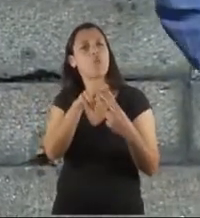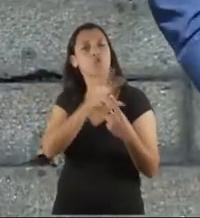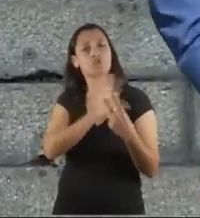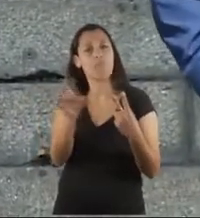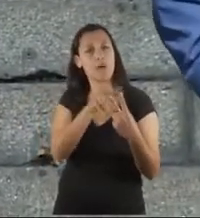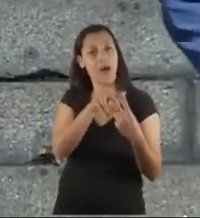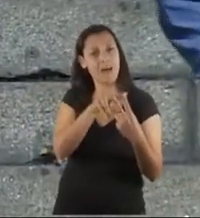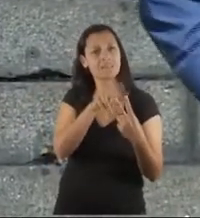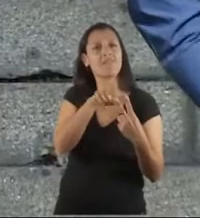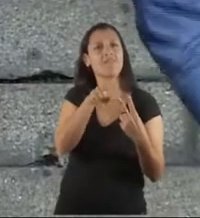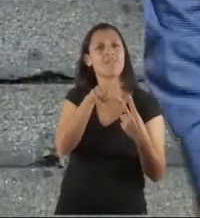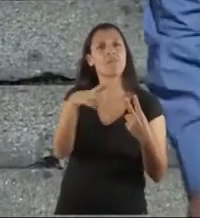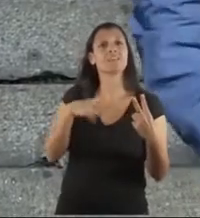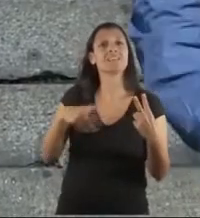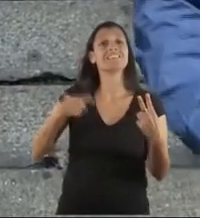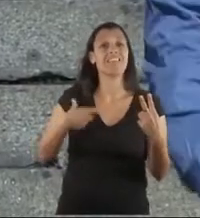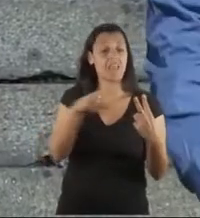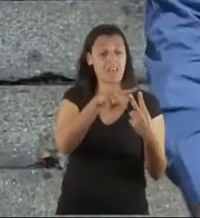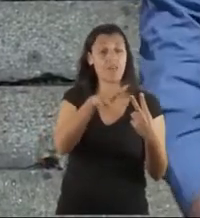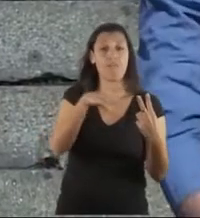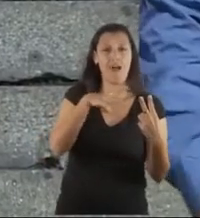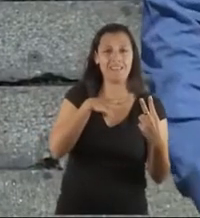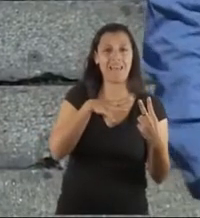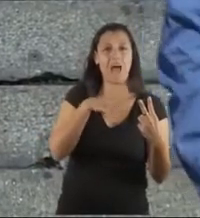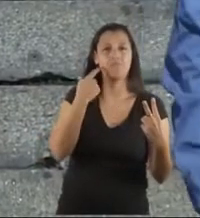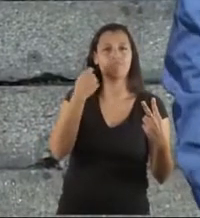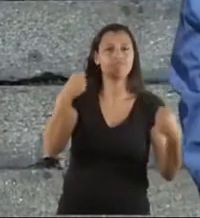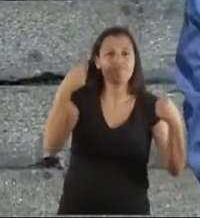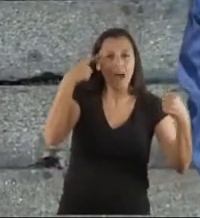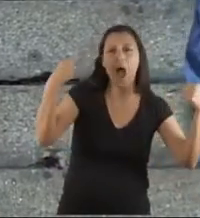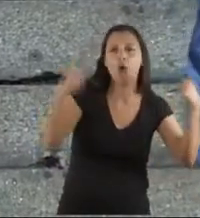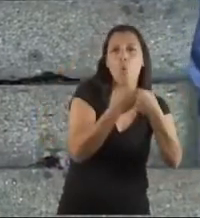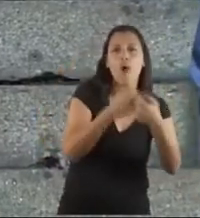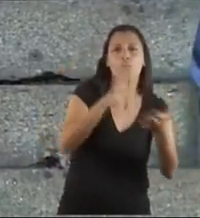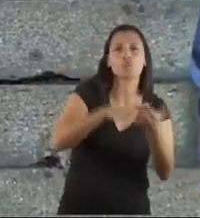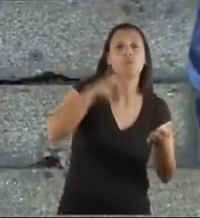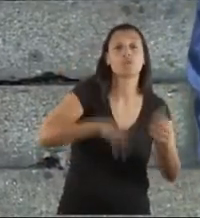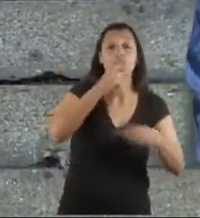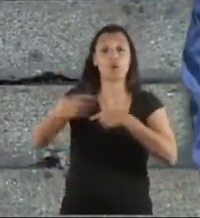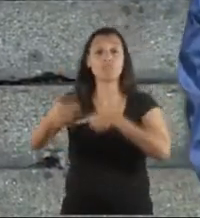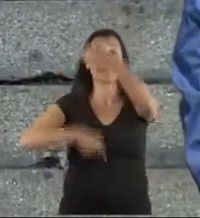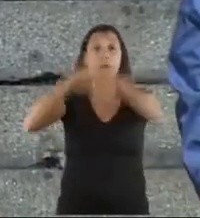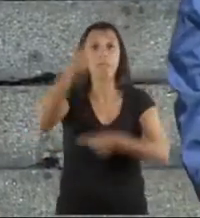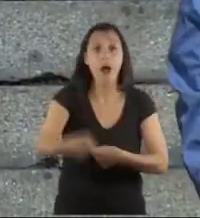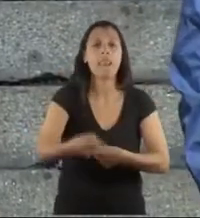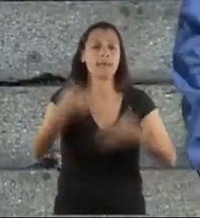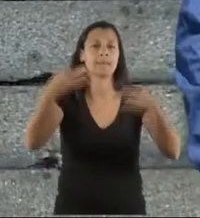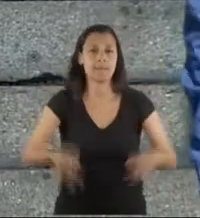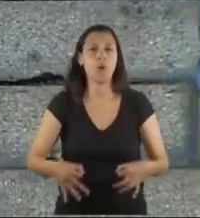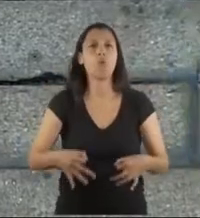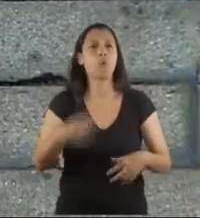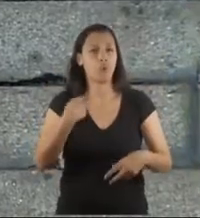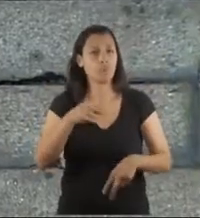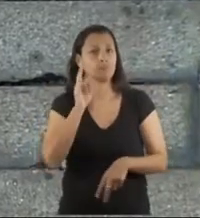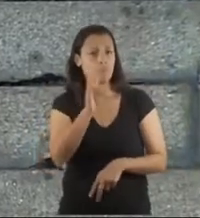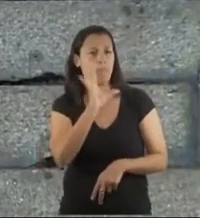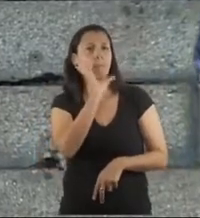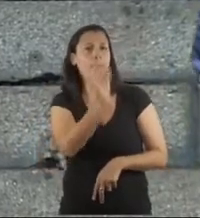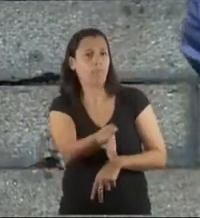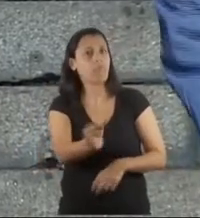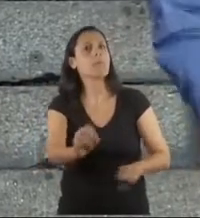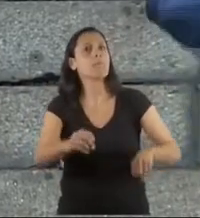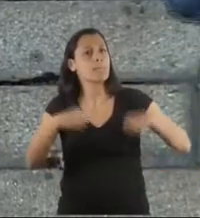entidades sindicales por cerrar su paritaria y seguramente la semana que viene veremos que el impacto en la mejora